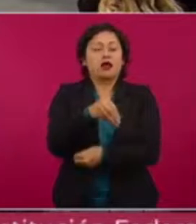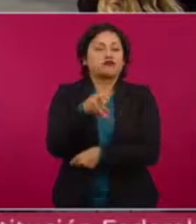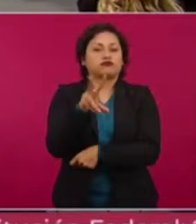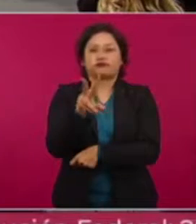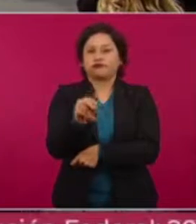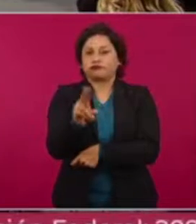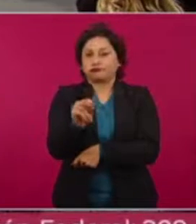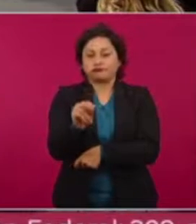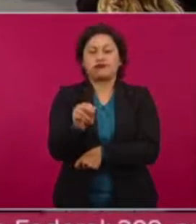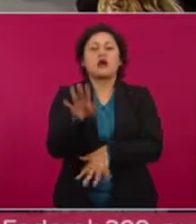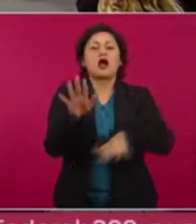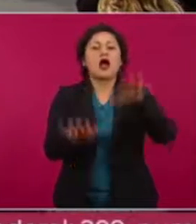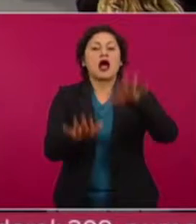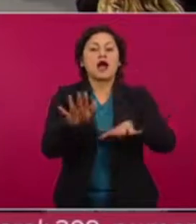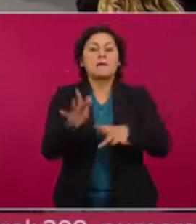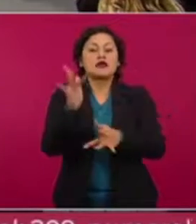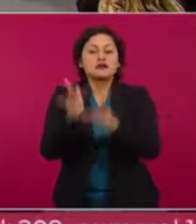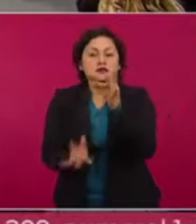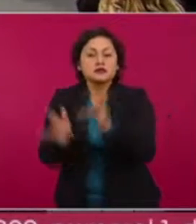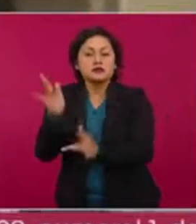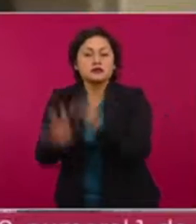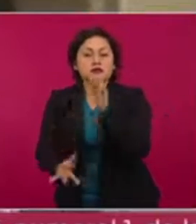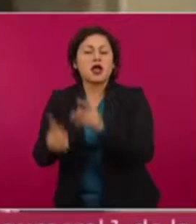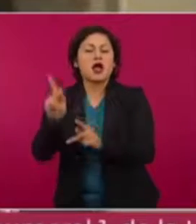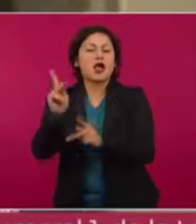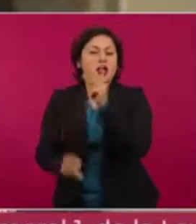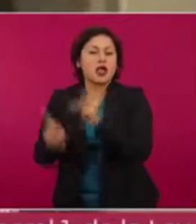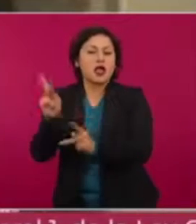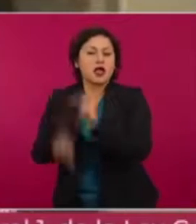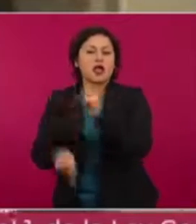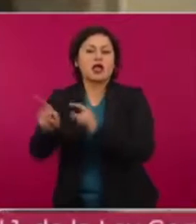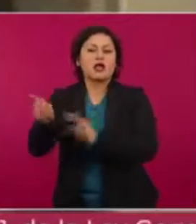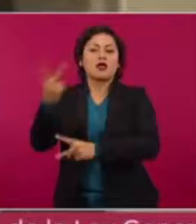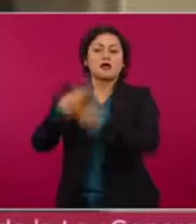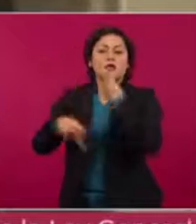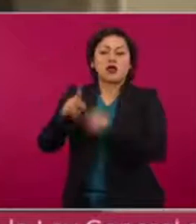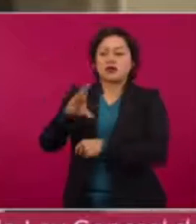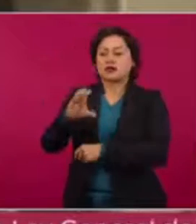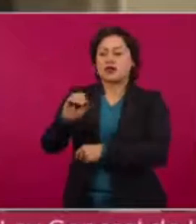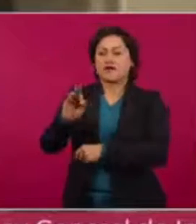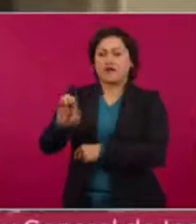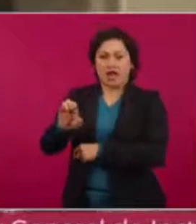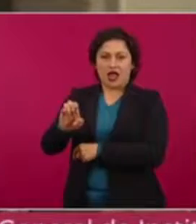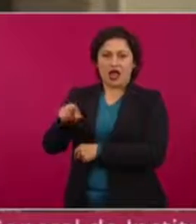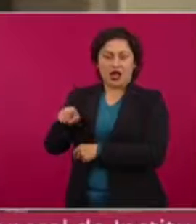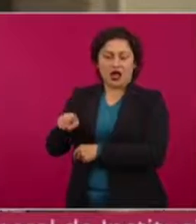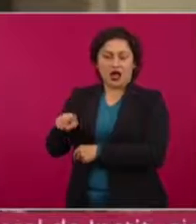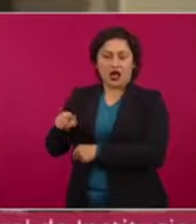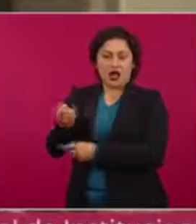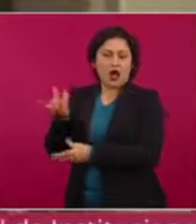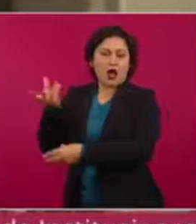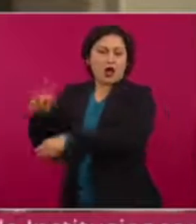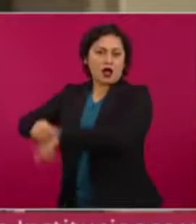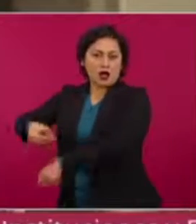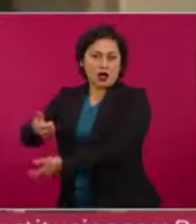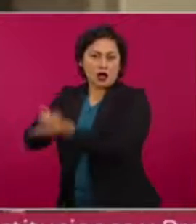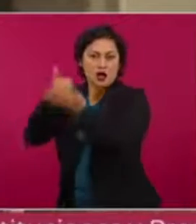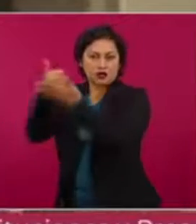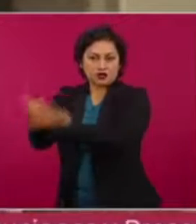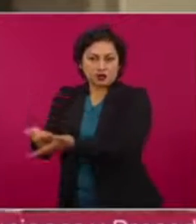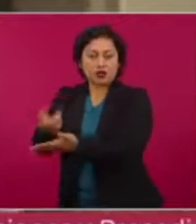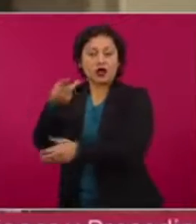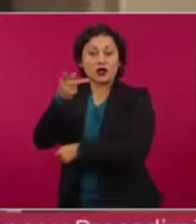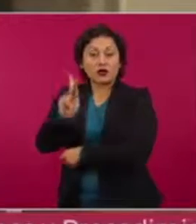o centrales eléctricas de la Comisión Federal de Electricidad, pero ellos sí cobran a los otros